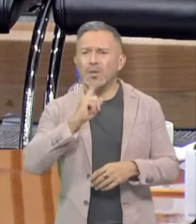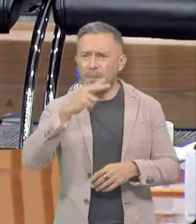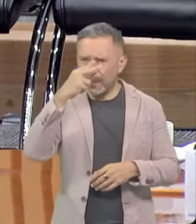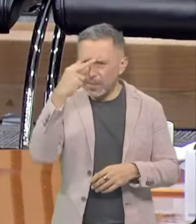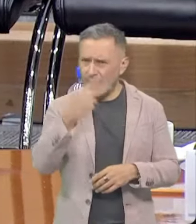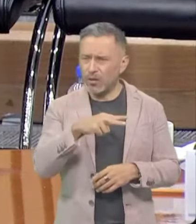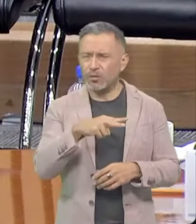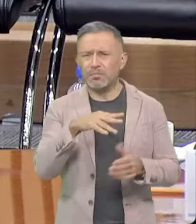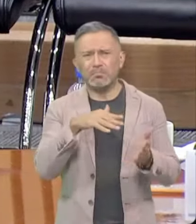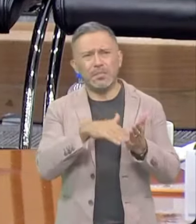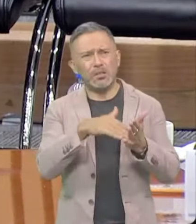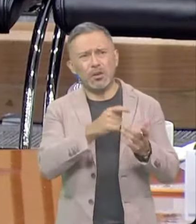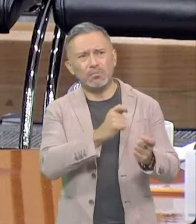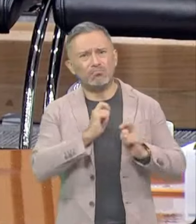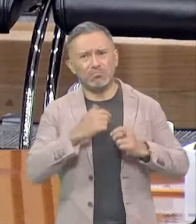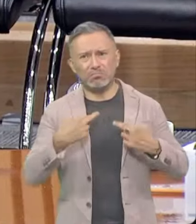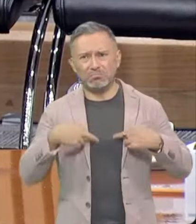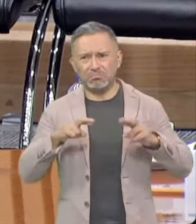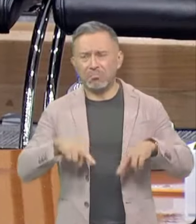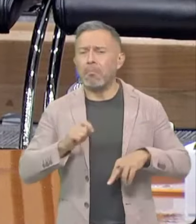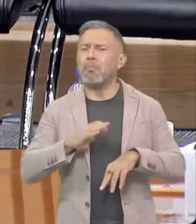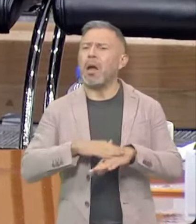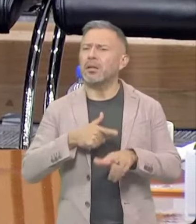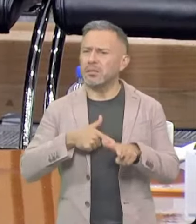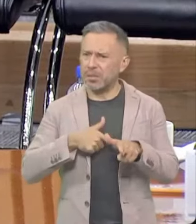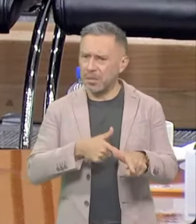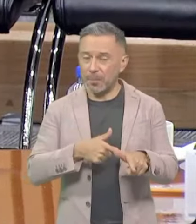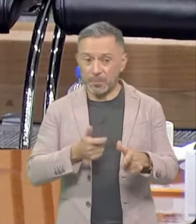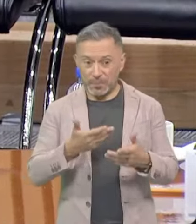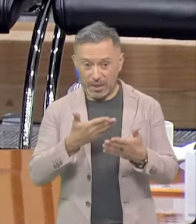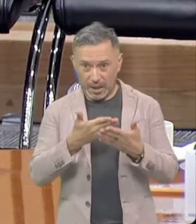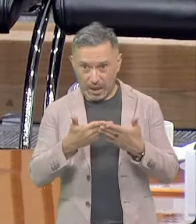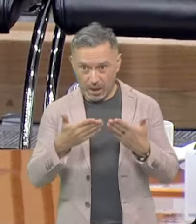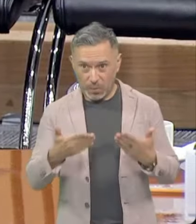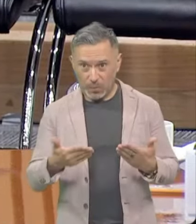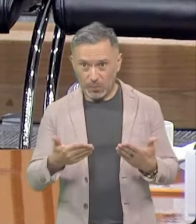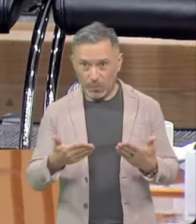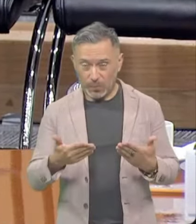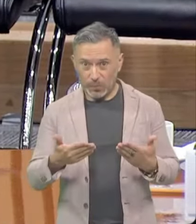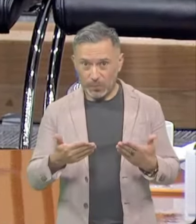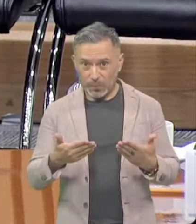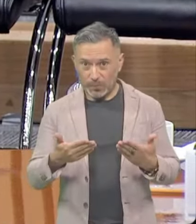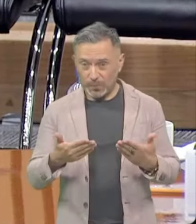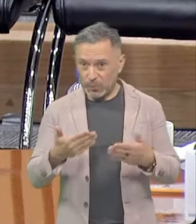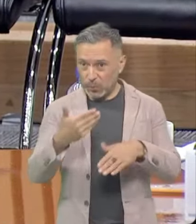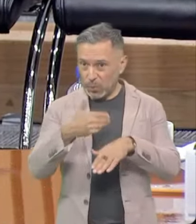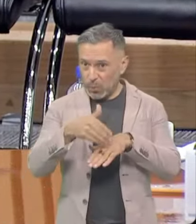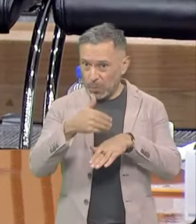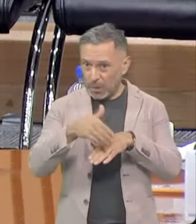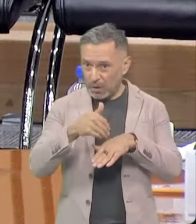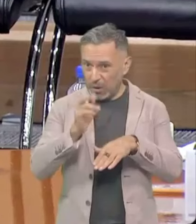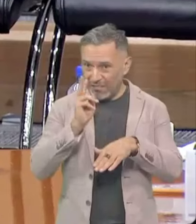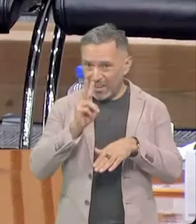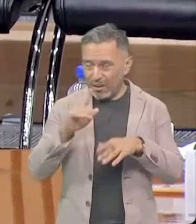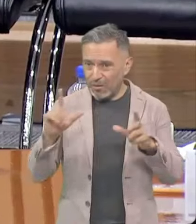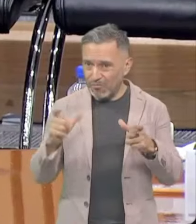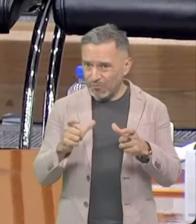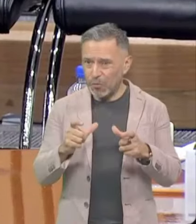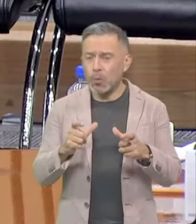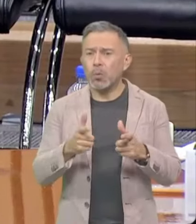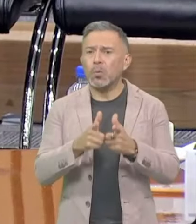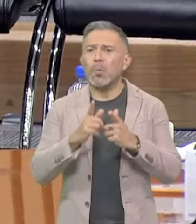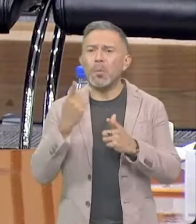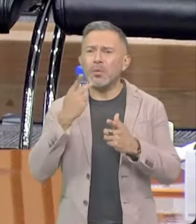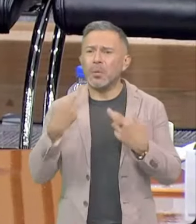lo Seguiremos haciendo aú cuando hoy se vean cifras menores de nuestra